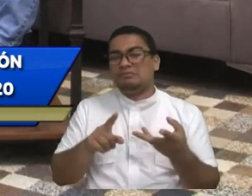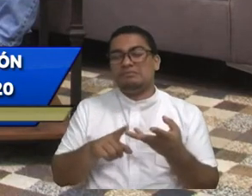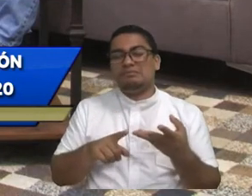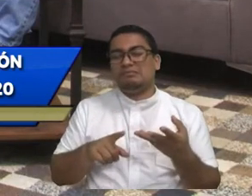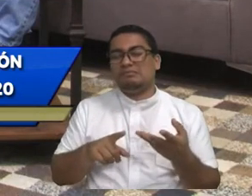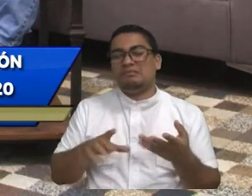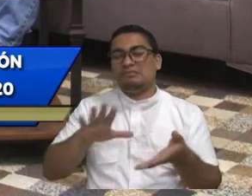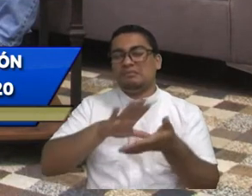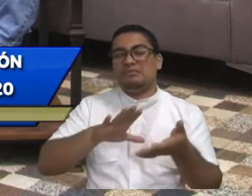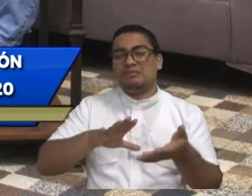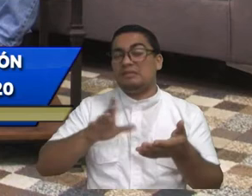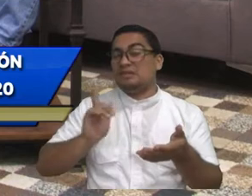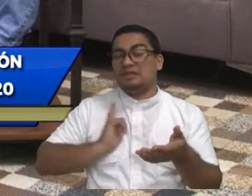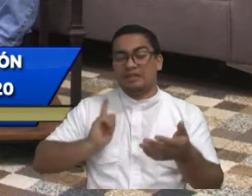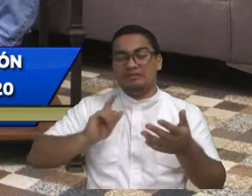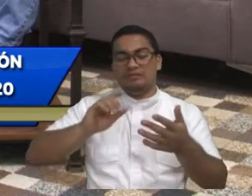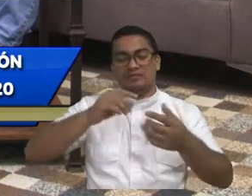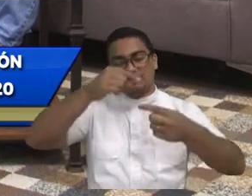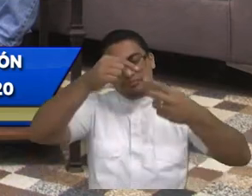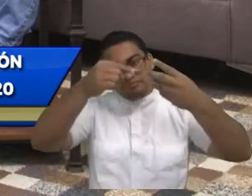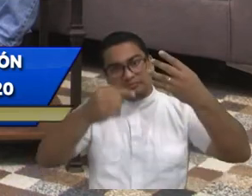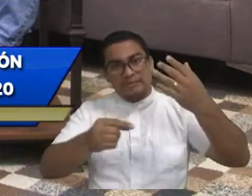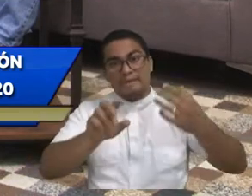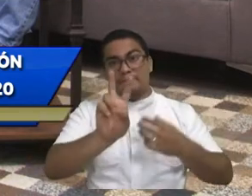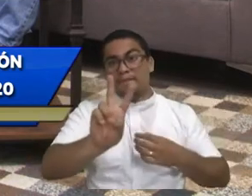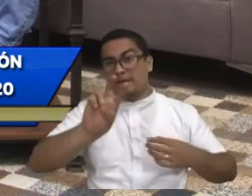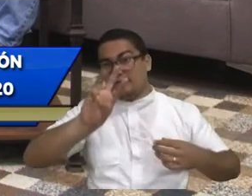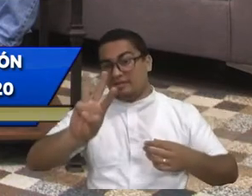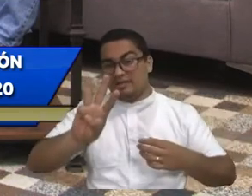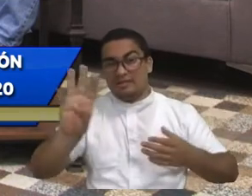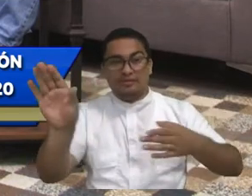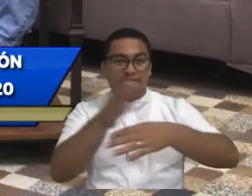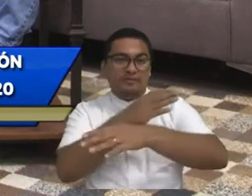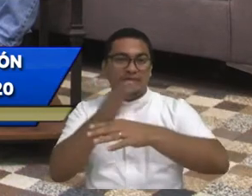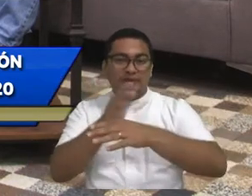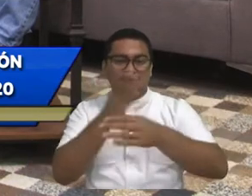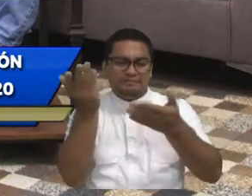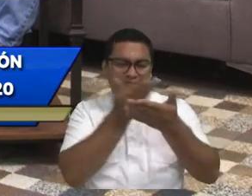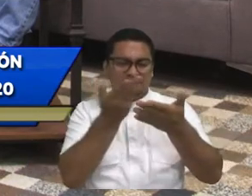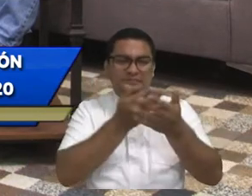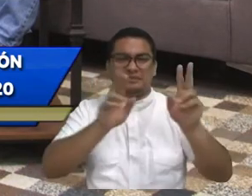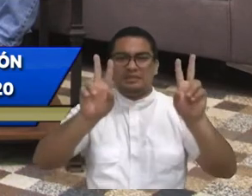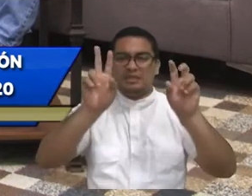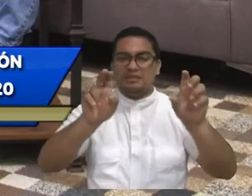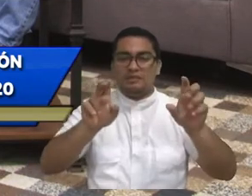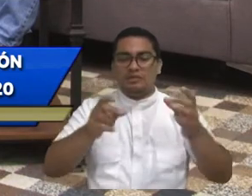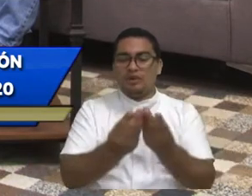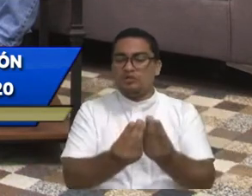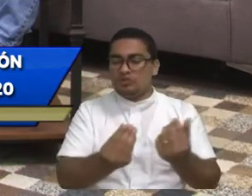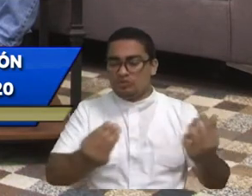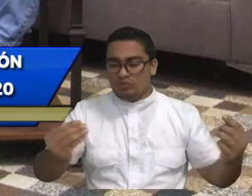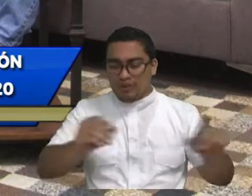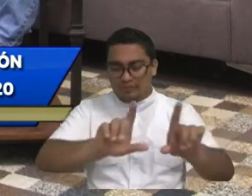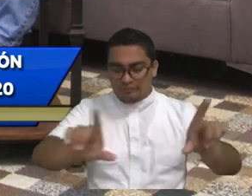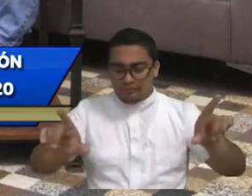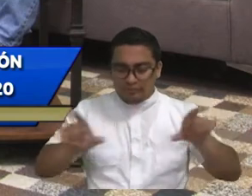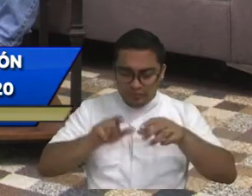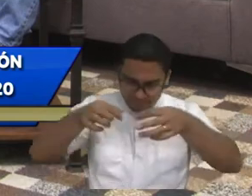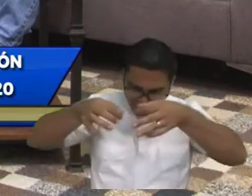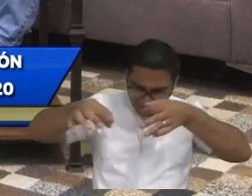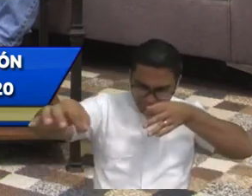23 carreras técnicas relacionadas digamos a topografía construcción civil